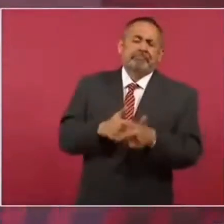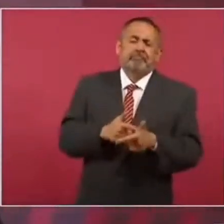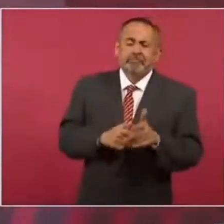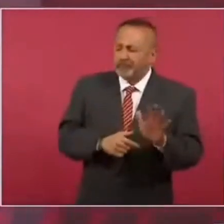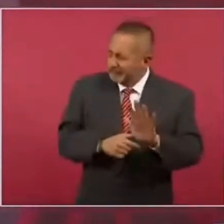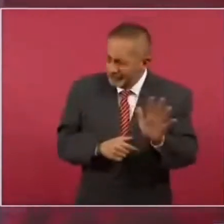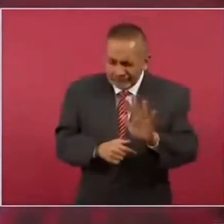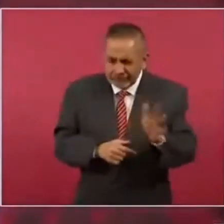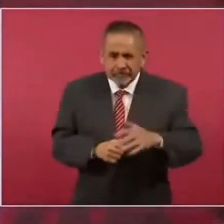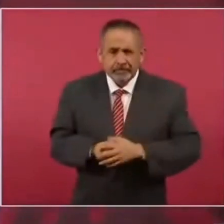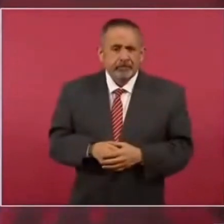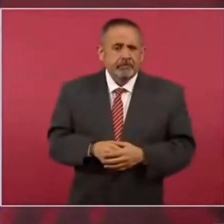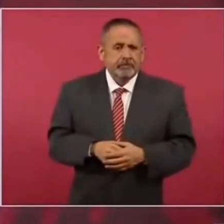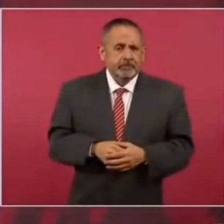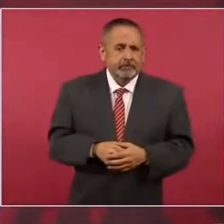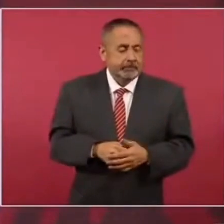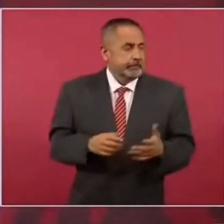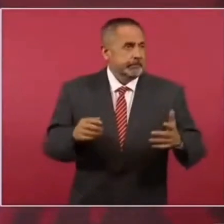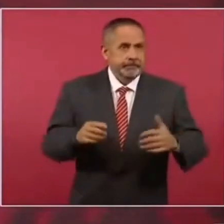porque